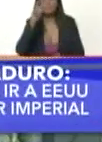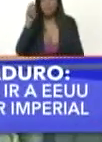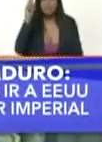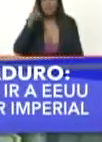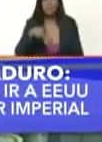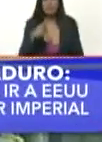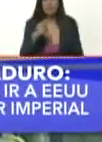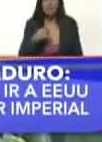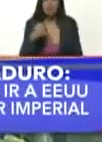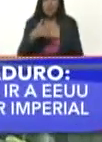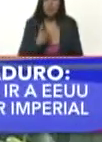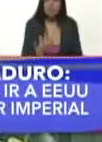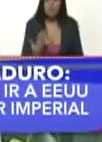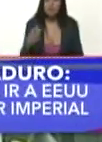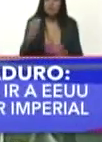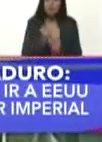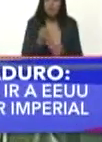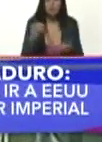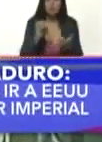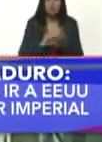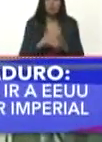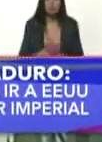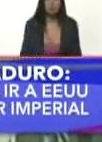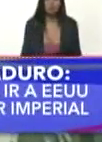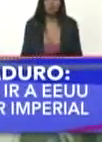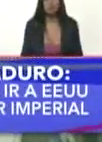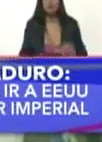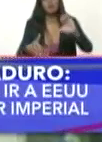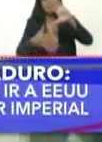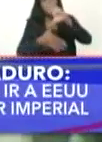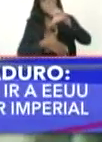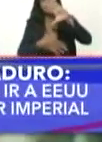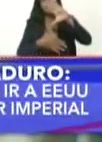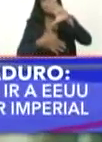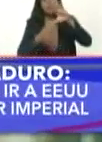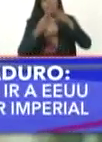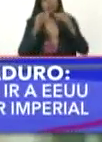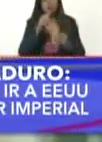y que pretenden volver a retomar: América para los americanos.